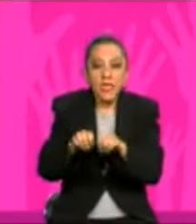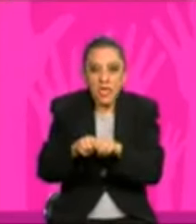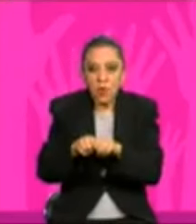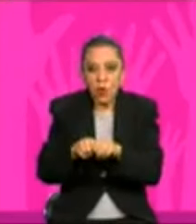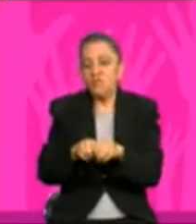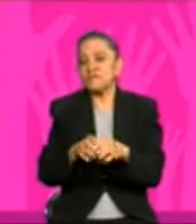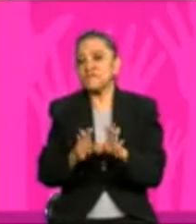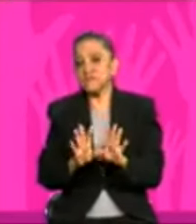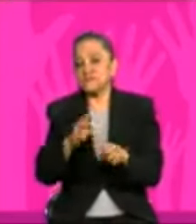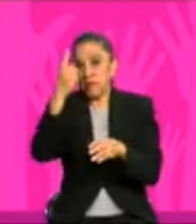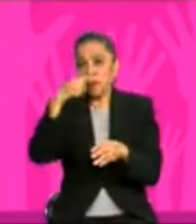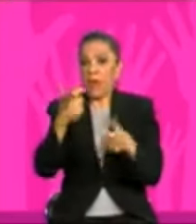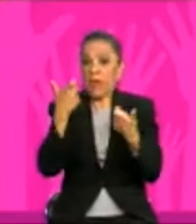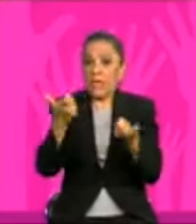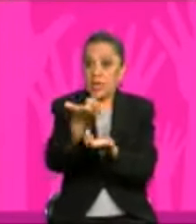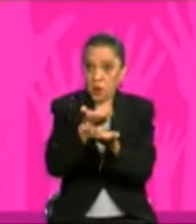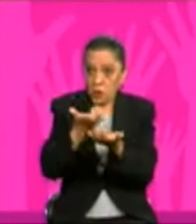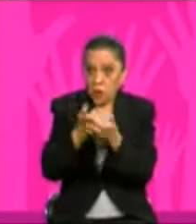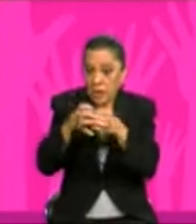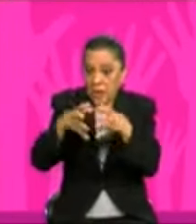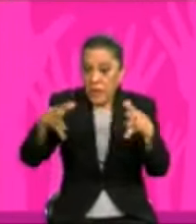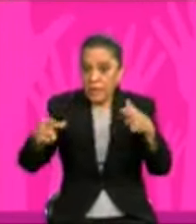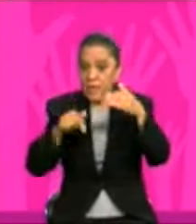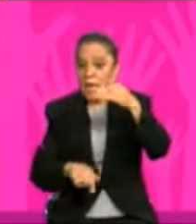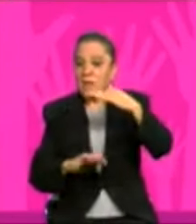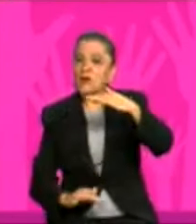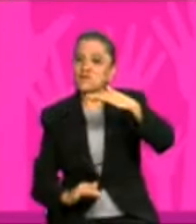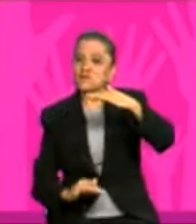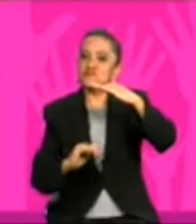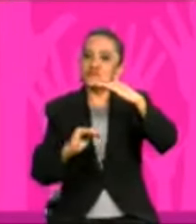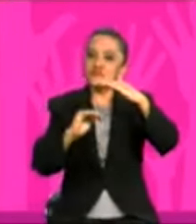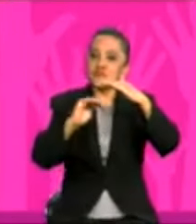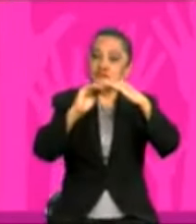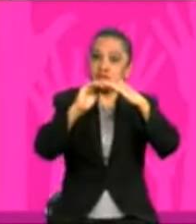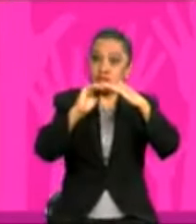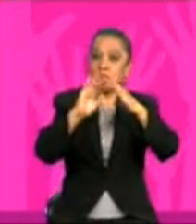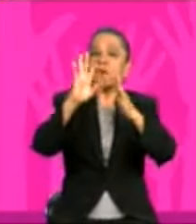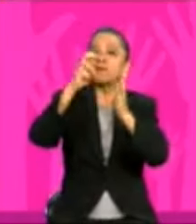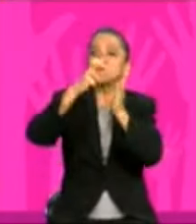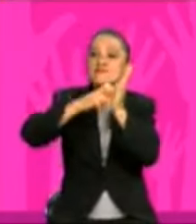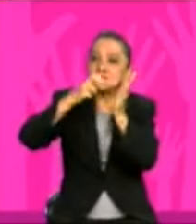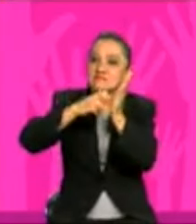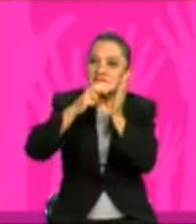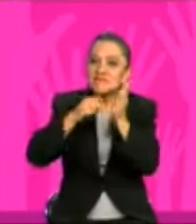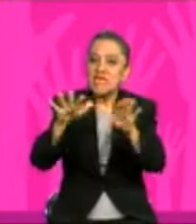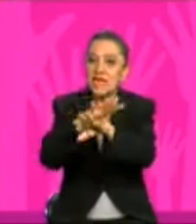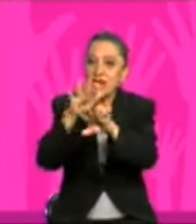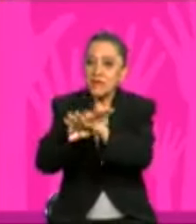que la economía crezca de abajo hacia arriba, vamos a remodelar y modernizar los mercados. Promoveremos